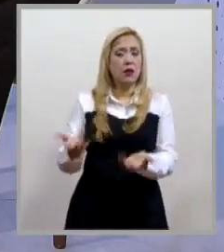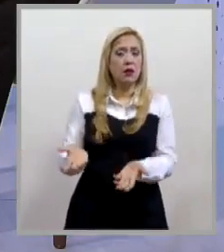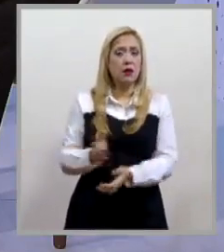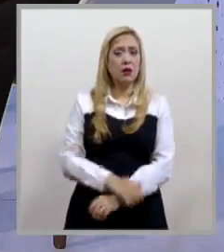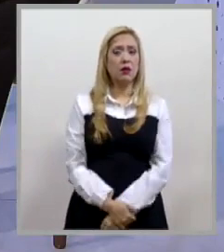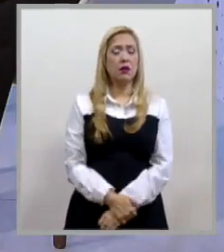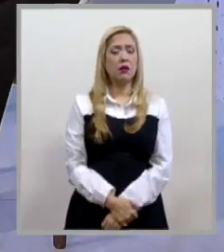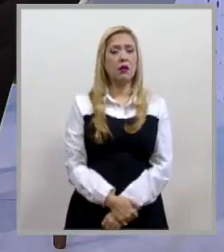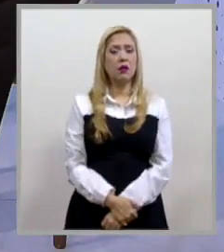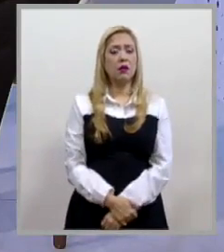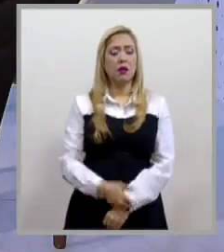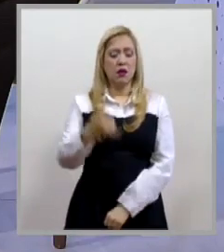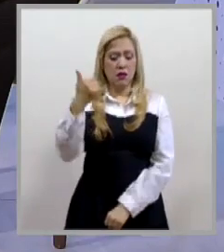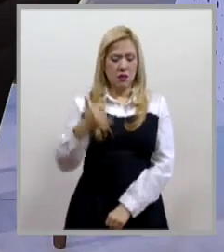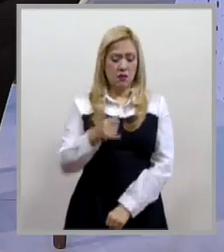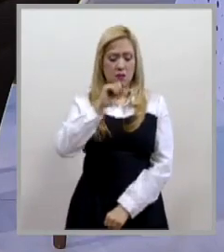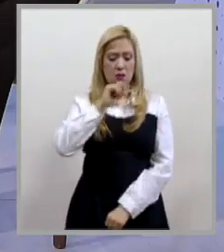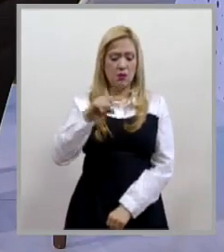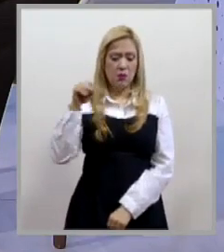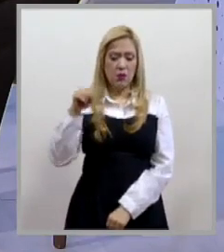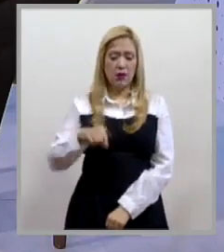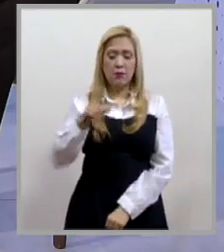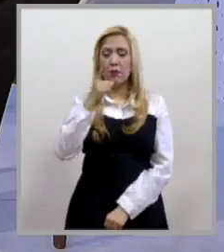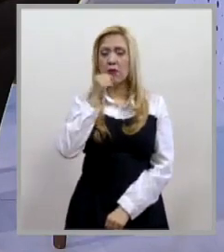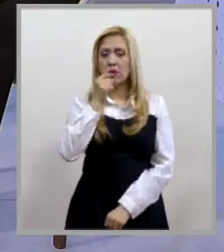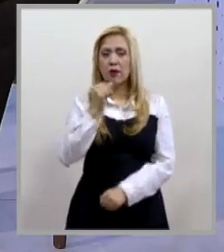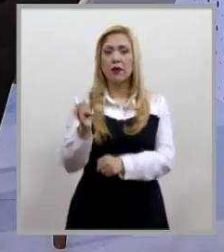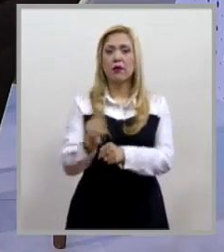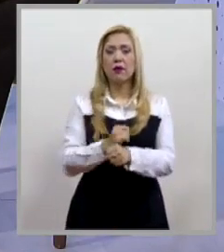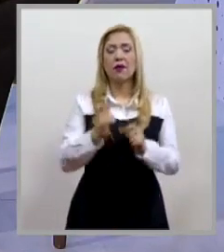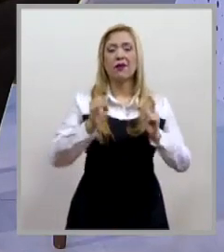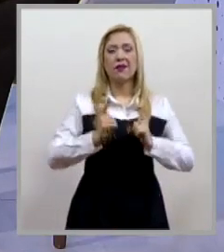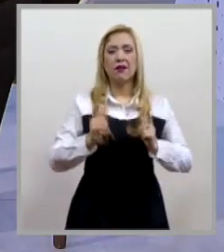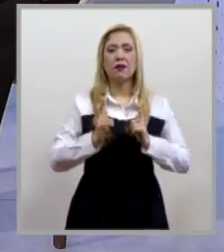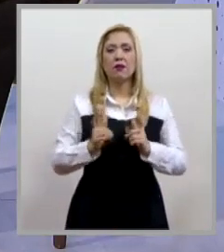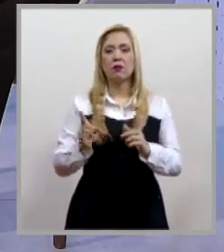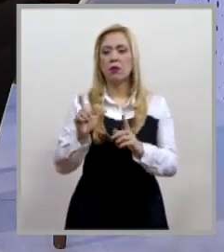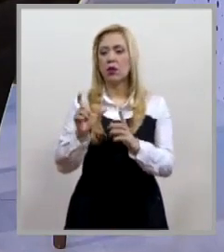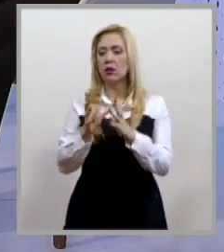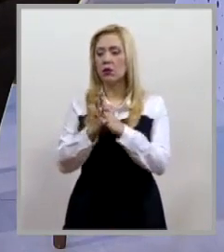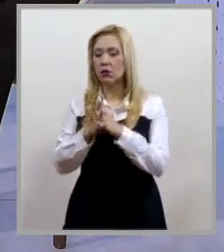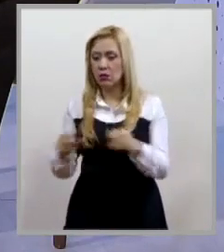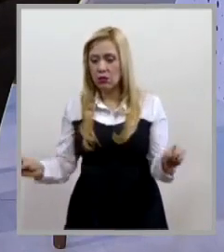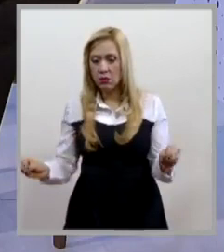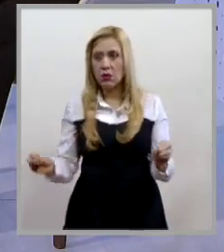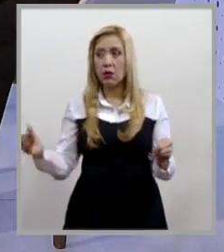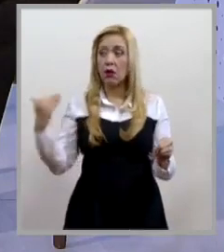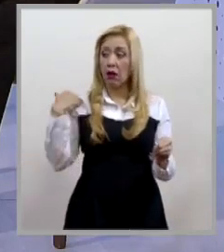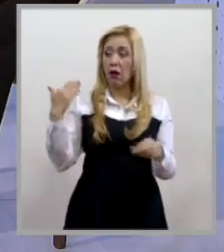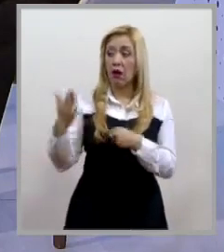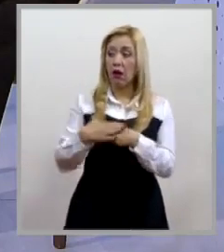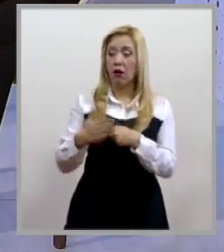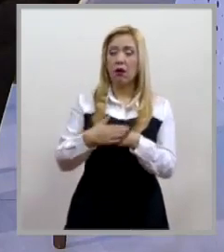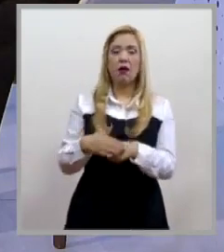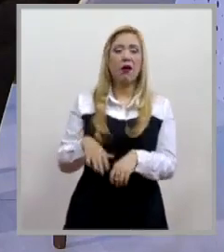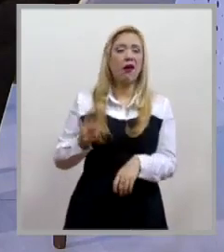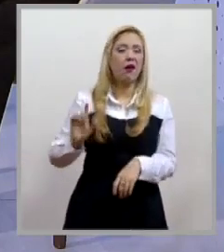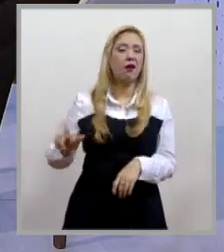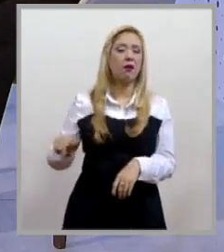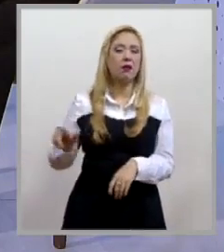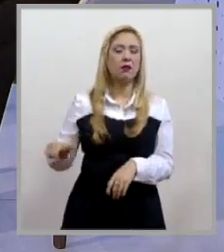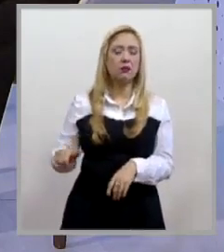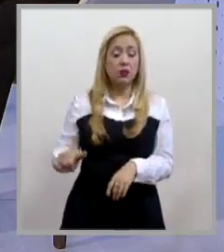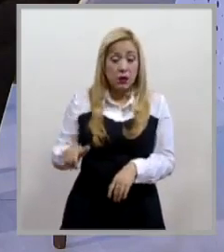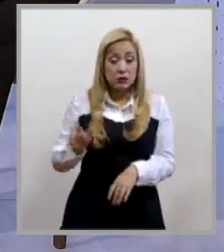por la actuación que tuvo el Estado ante la desaparición y posterior investigación por la muerte de las